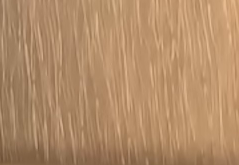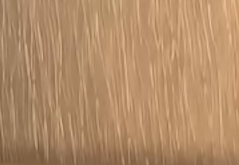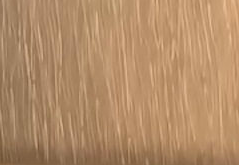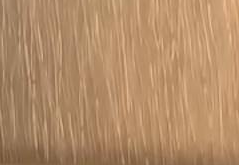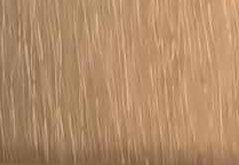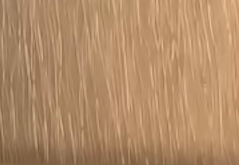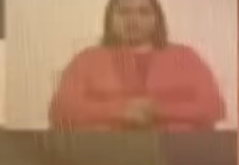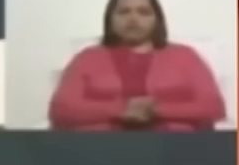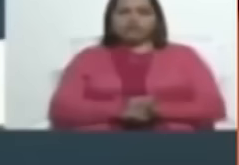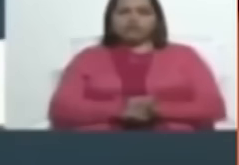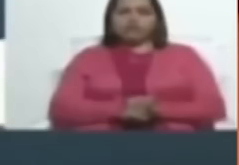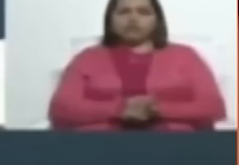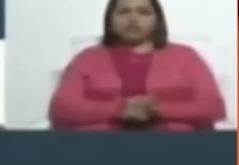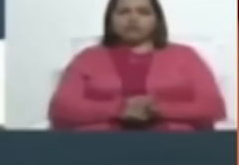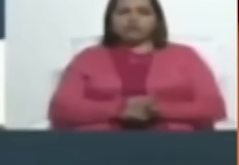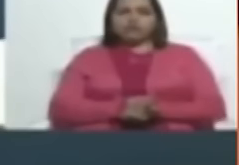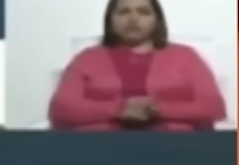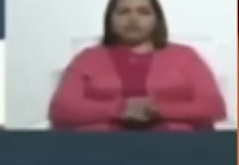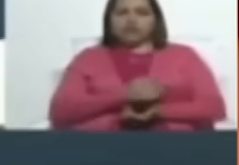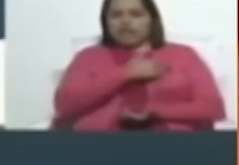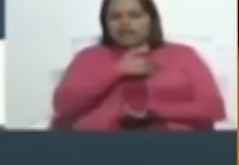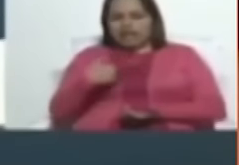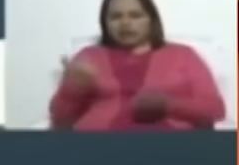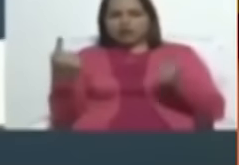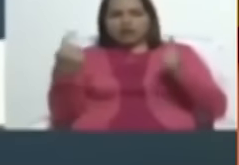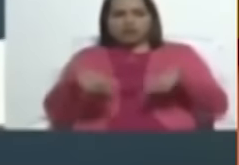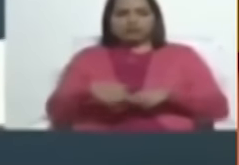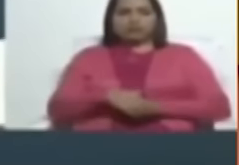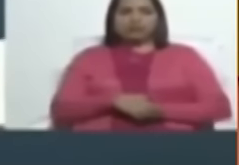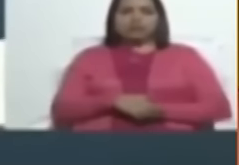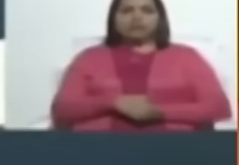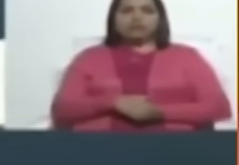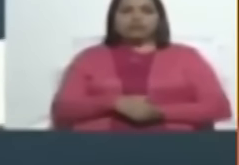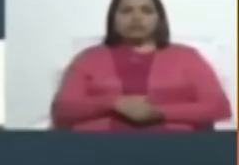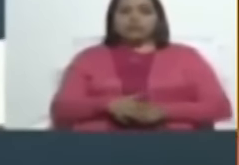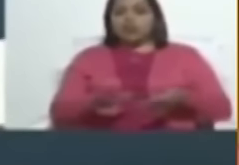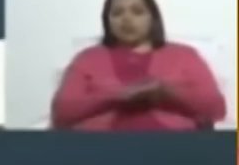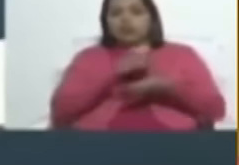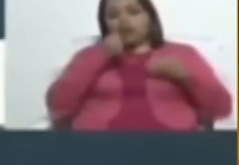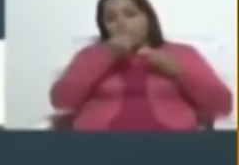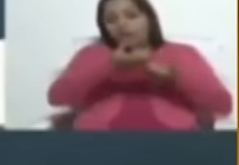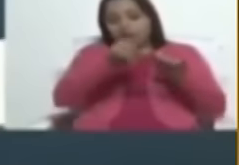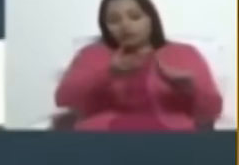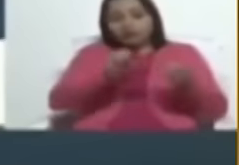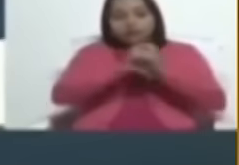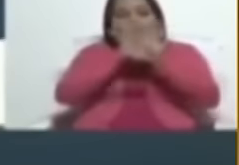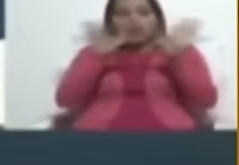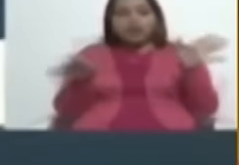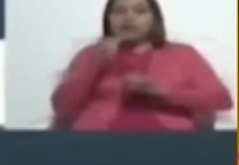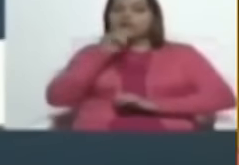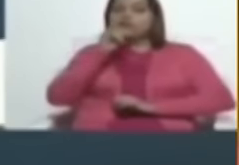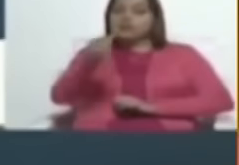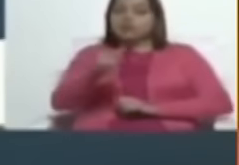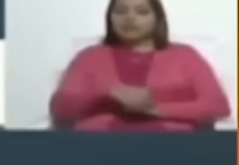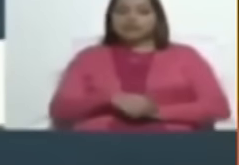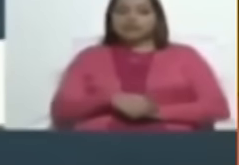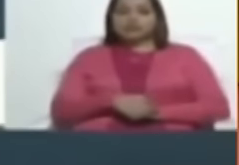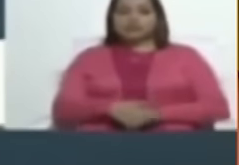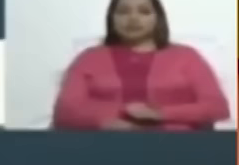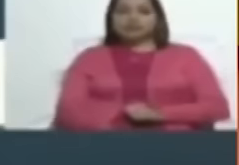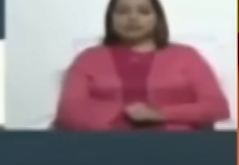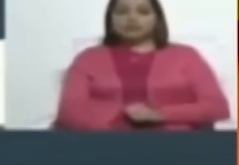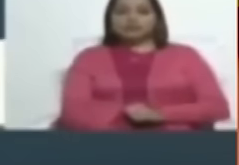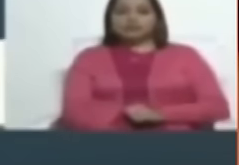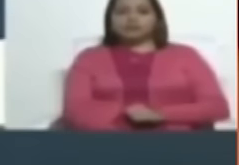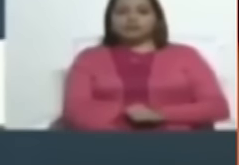febrero por el Poder Judicial y que aseguran que es una sanción irreversible, es decir, María Corina Machado además no tuvo derecho a